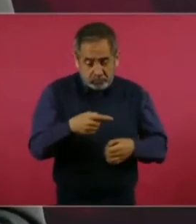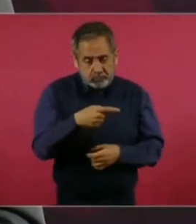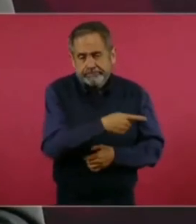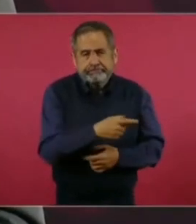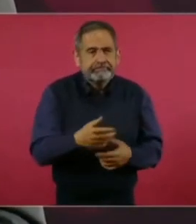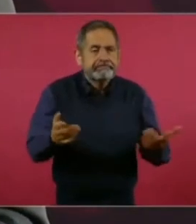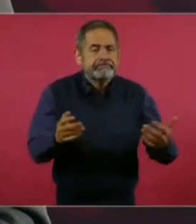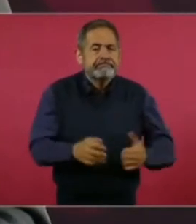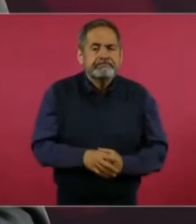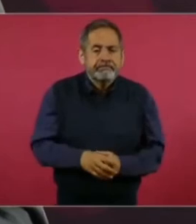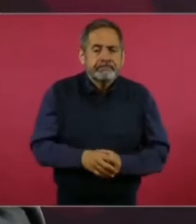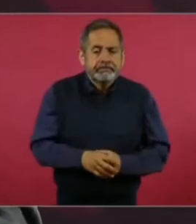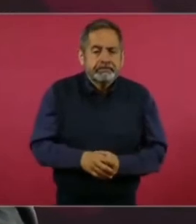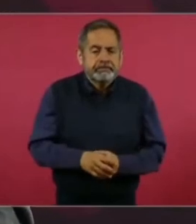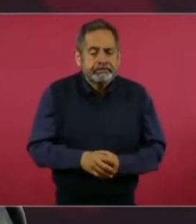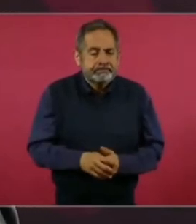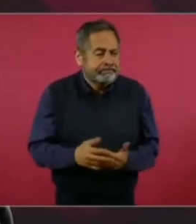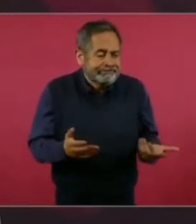van a ser